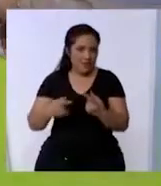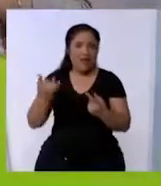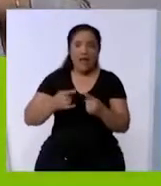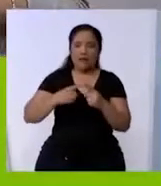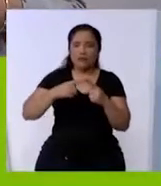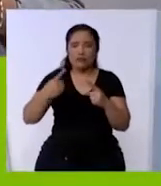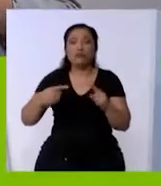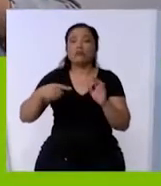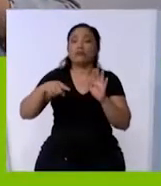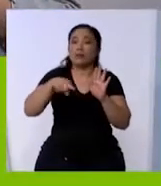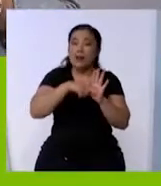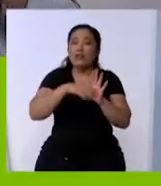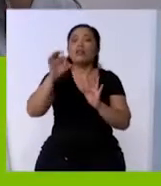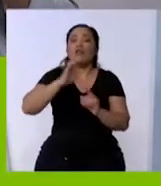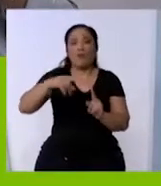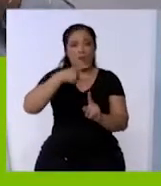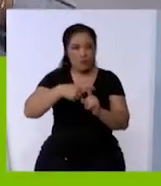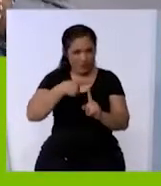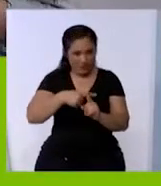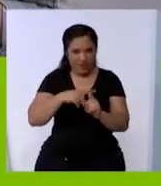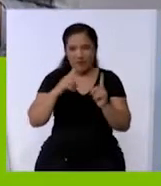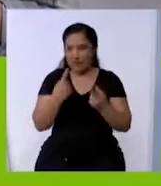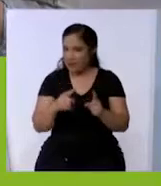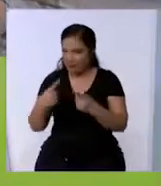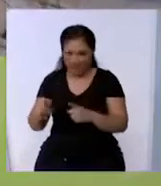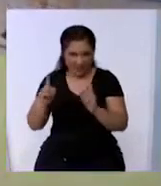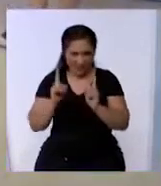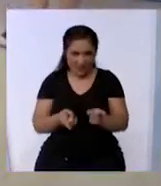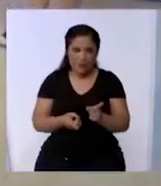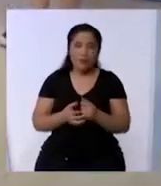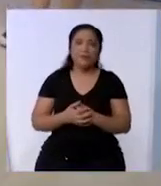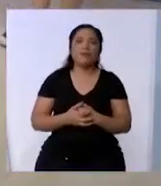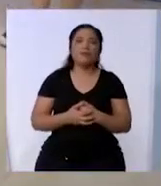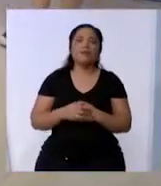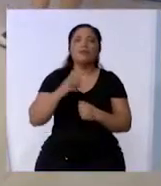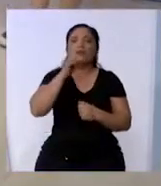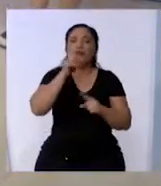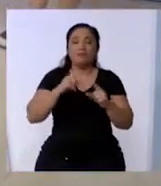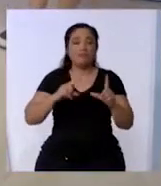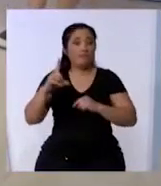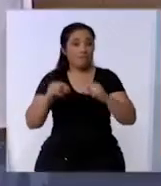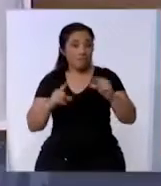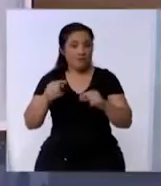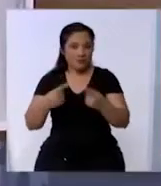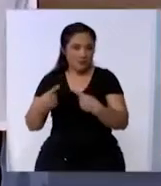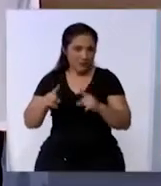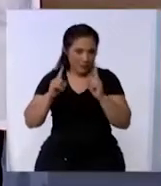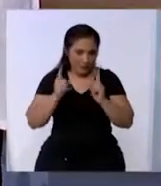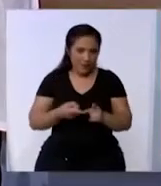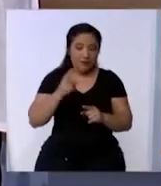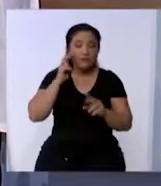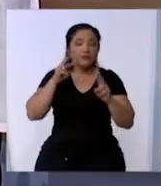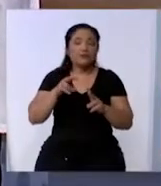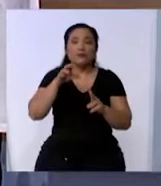van en un flujo de corriente que le vamos a llamar intensidad. Muy bien. Así que vamos a observar. En la